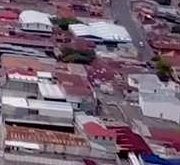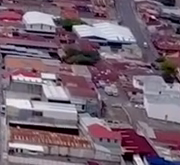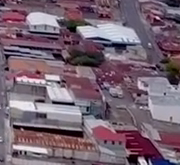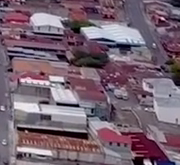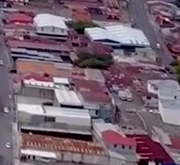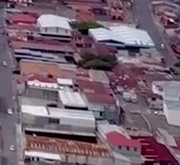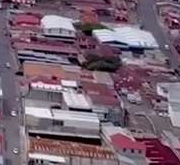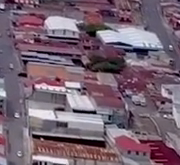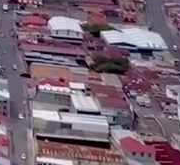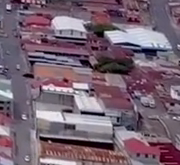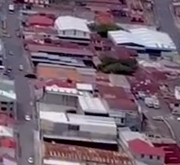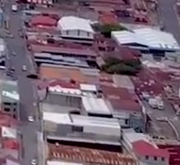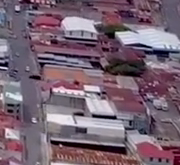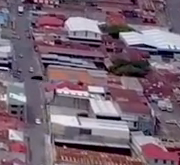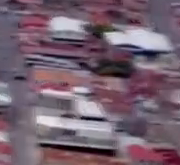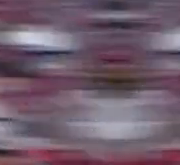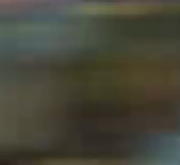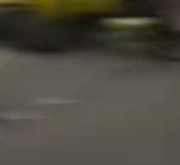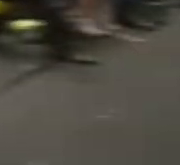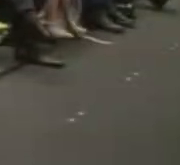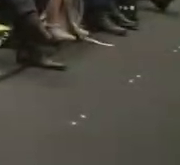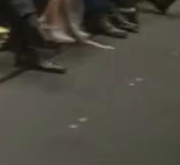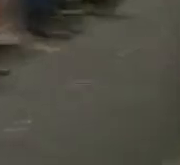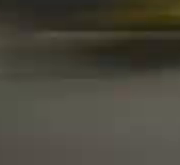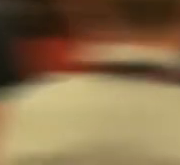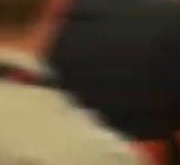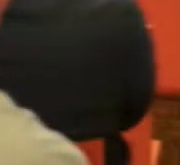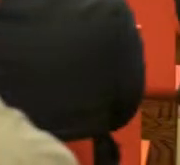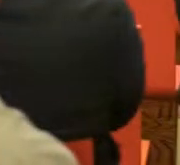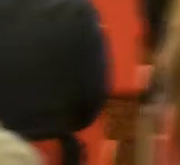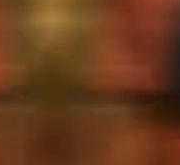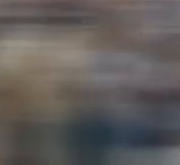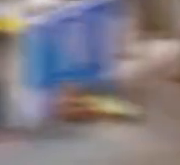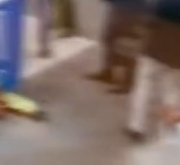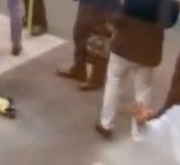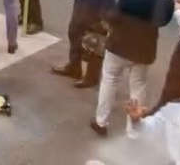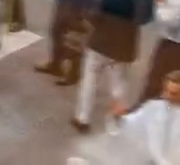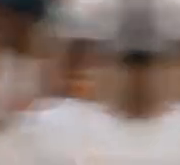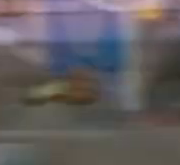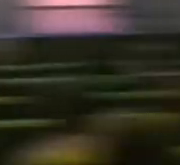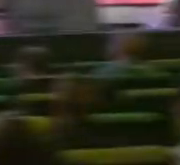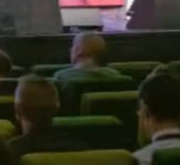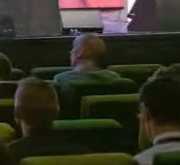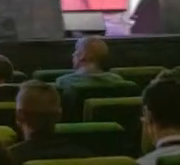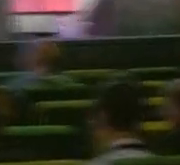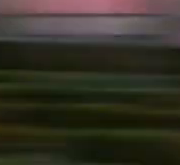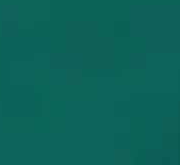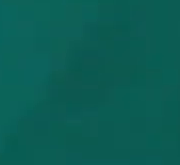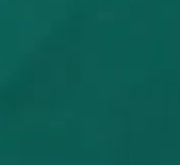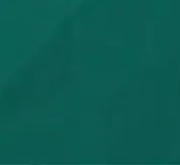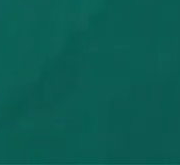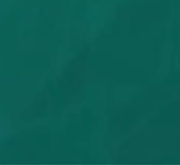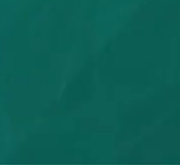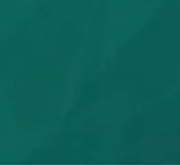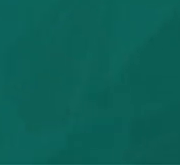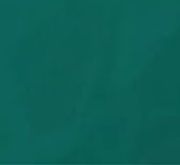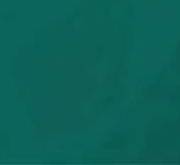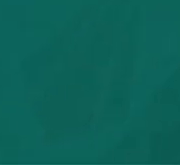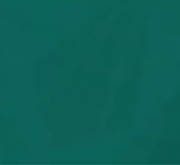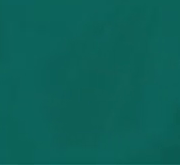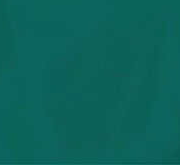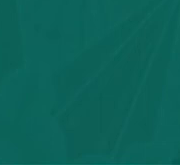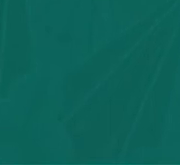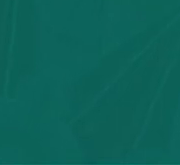Engineering Summit Costa Rica 2022, un espacio de encuentro para compartir experiencias y conocimientos sobre el futuro de la